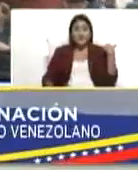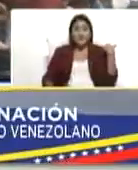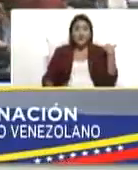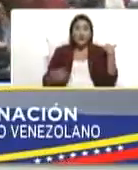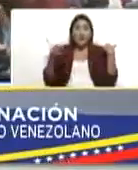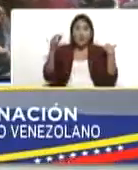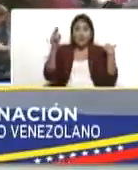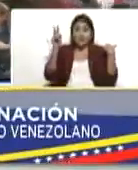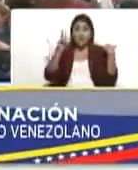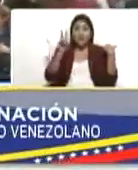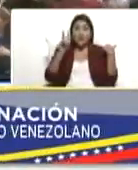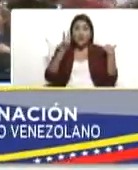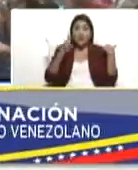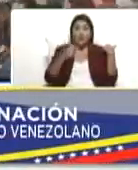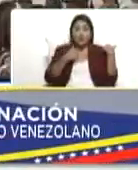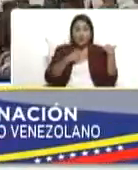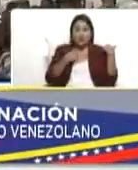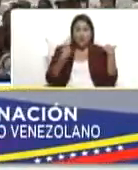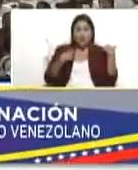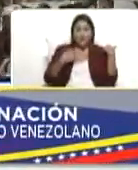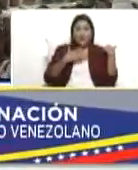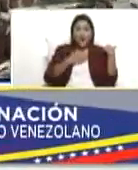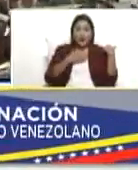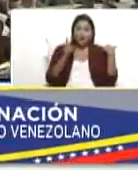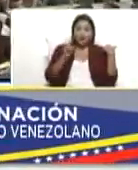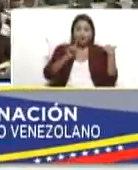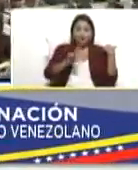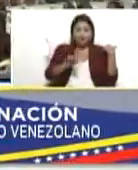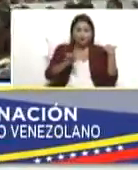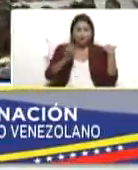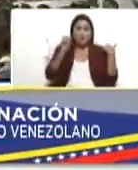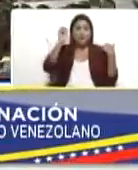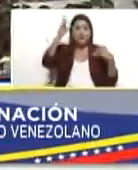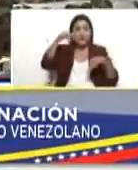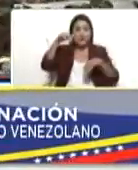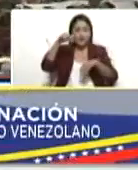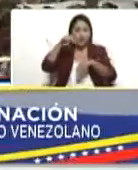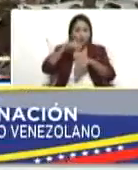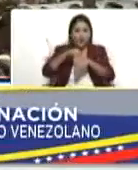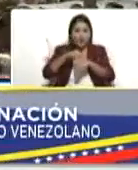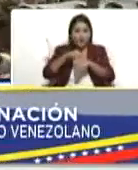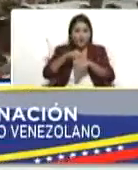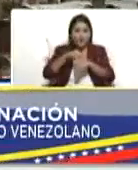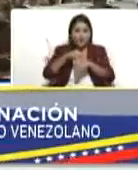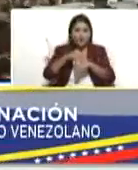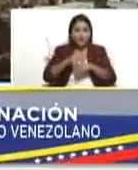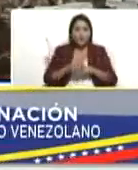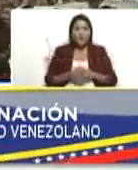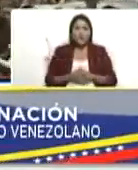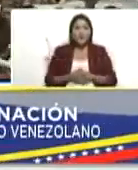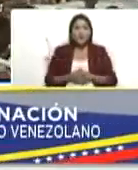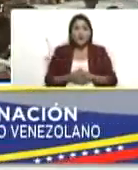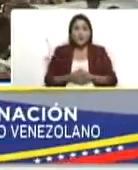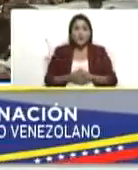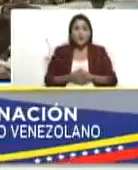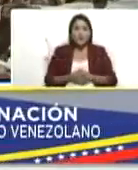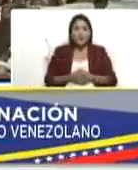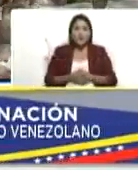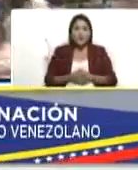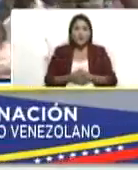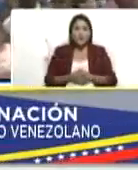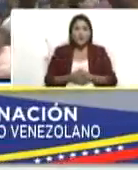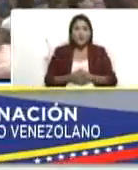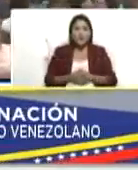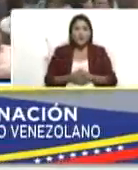obligado ante el poder legislativo del país un